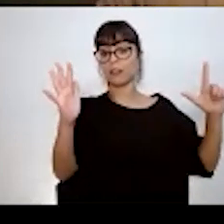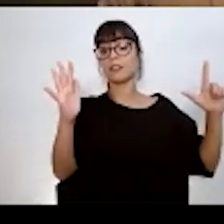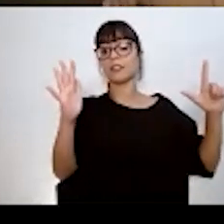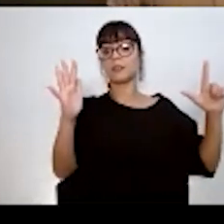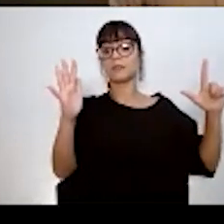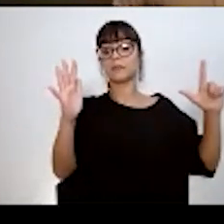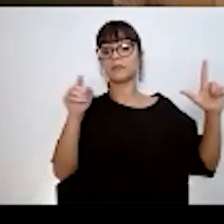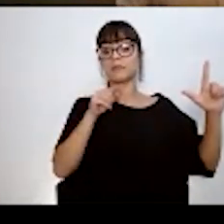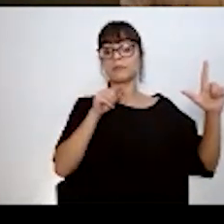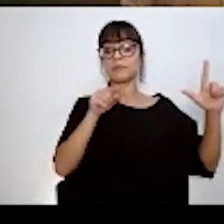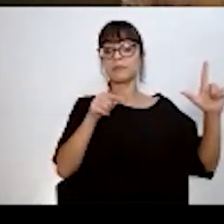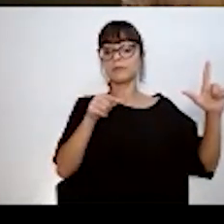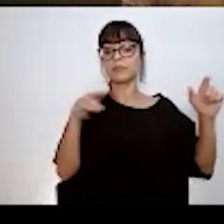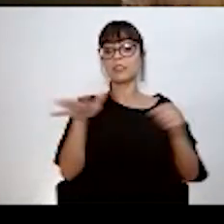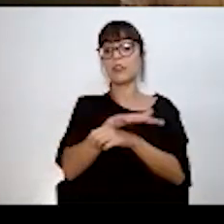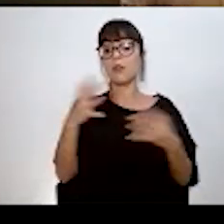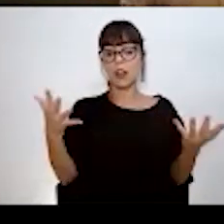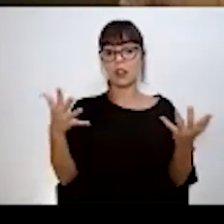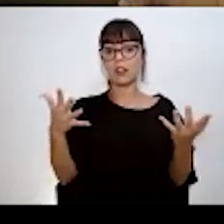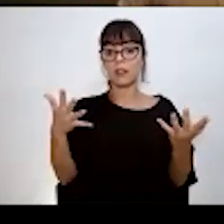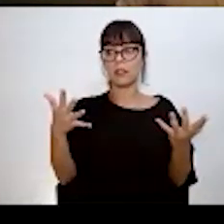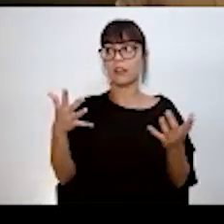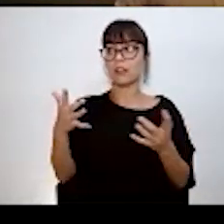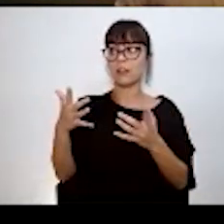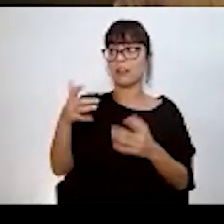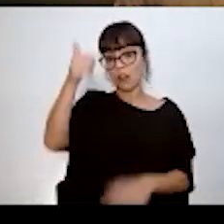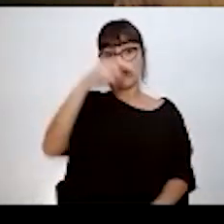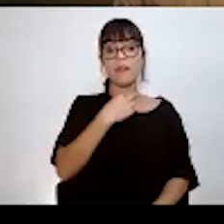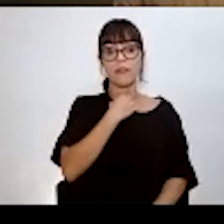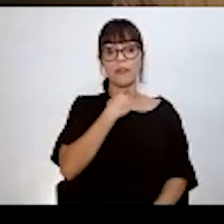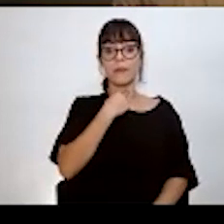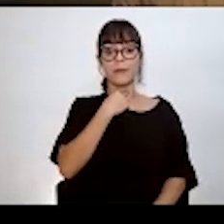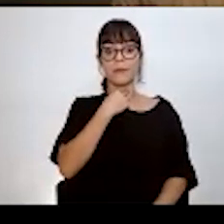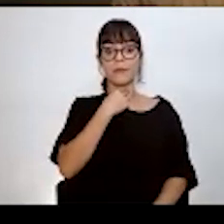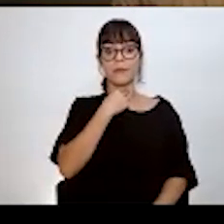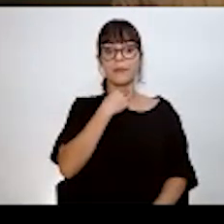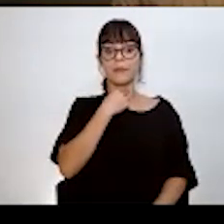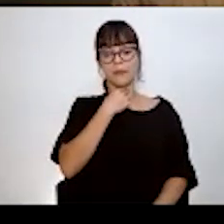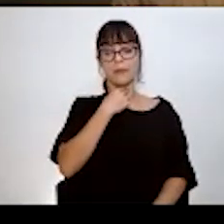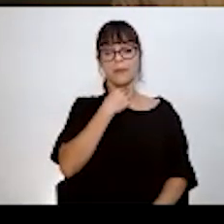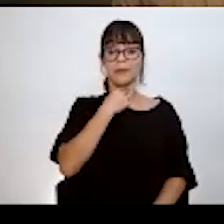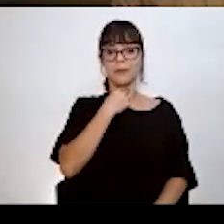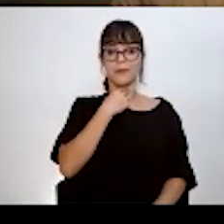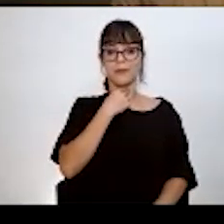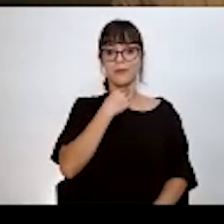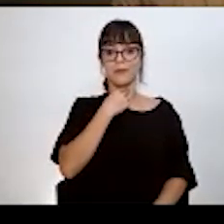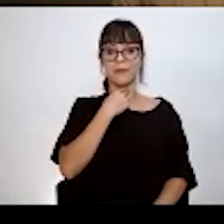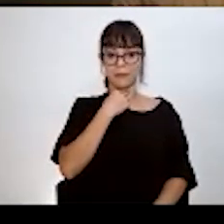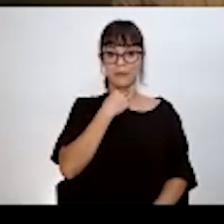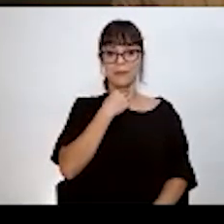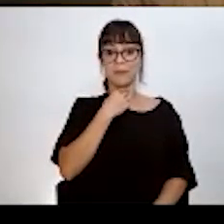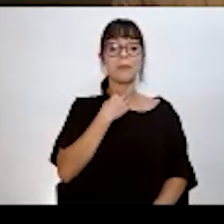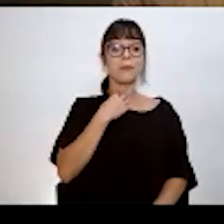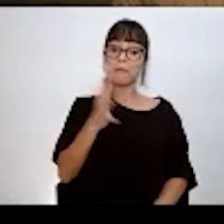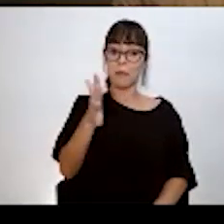Vale. Yo también, ¿repito la pregunta o no hace falta de eso? Inés, ¿me has escuchado la pregunta? Sí.